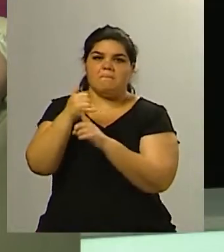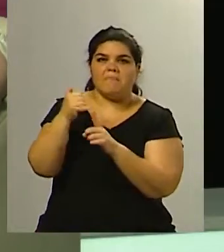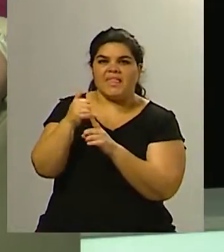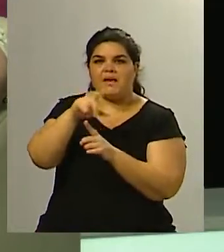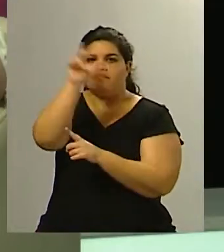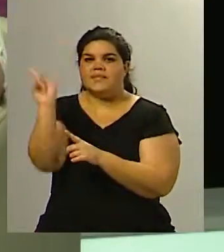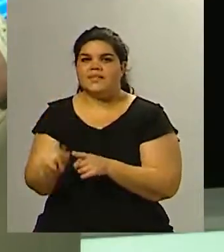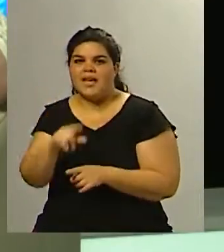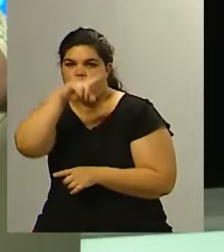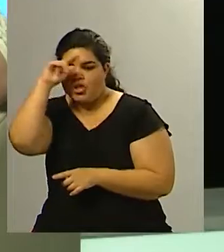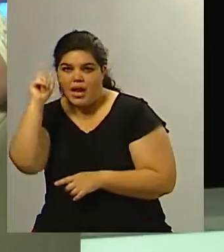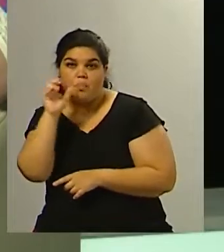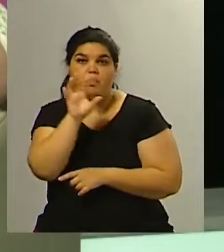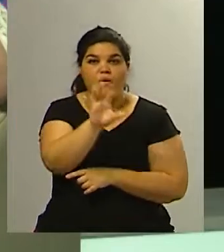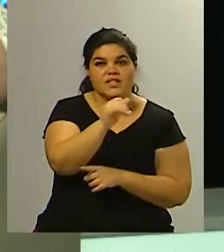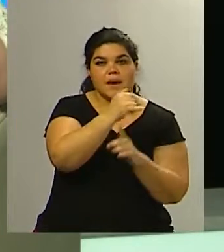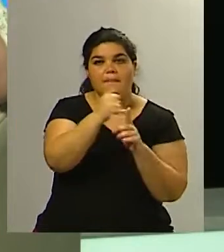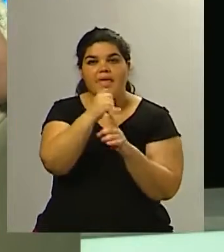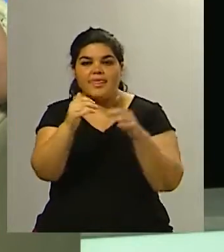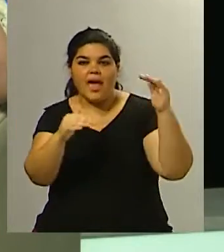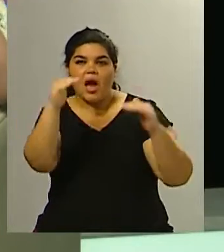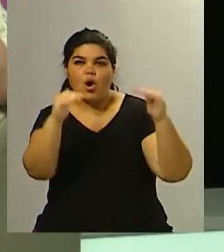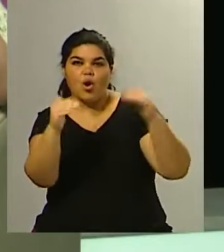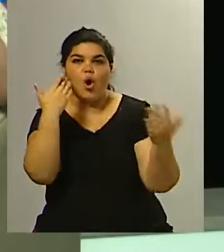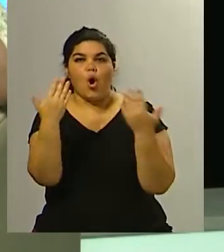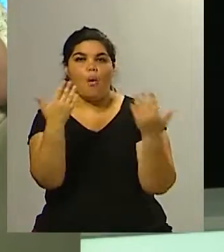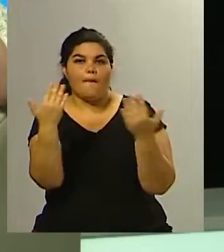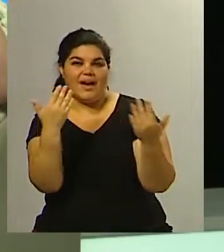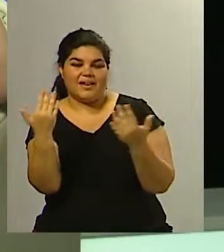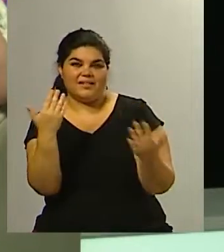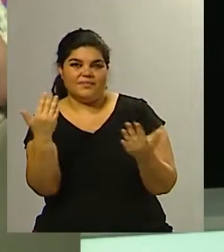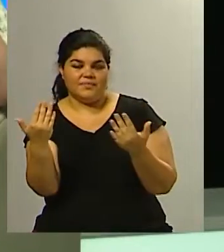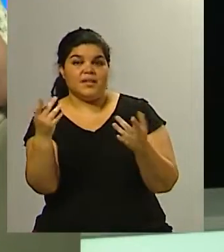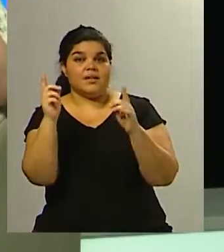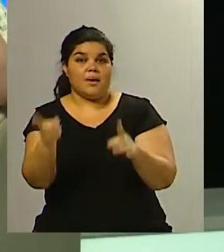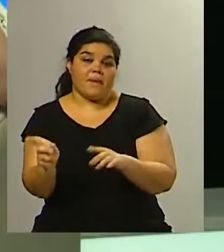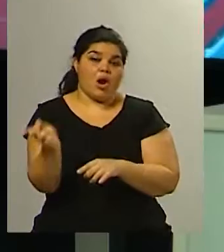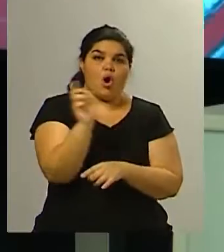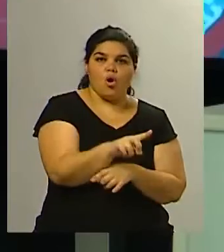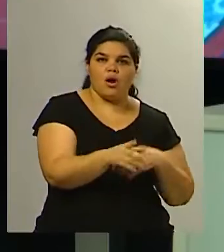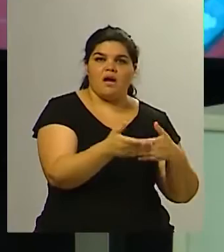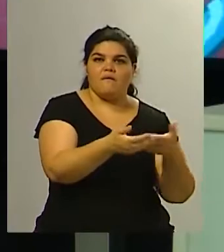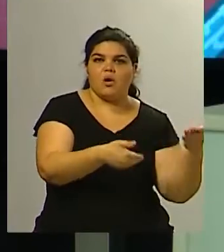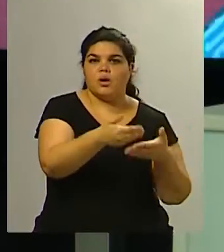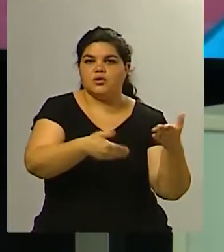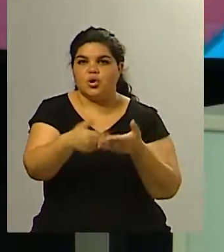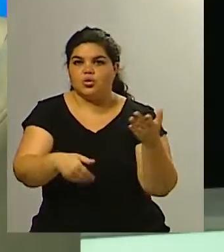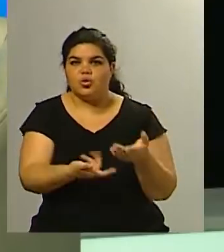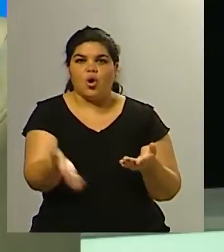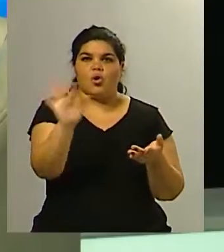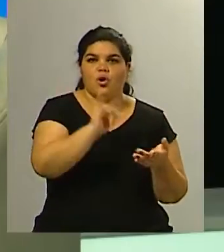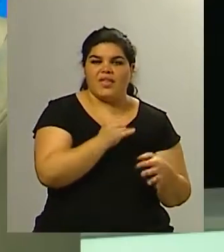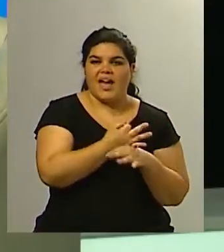y también mirarnos al interior comparativamente con las evaluaciones que nosotros tomamos en el día a día en la escuela. ¿Por qué? Porque